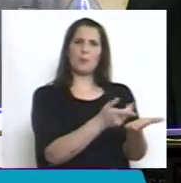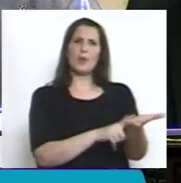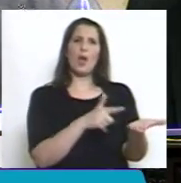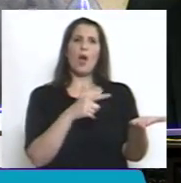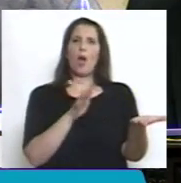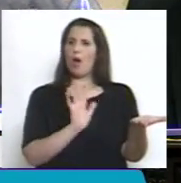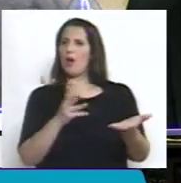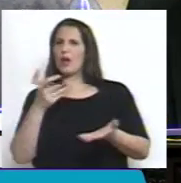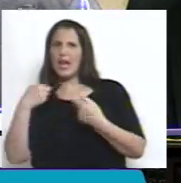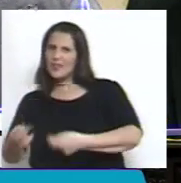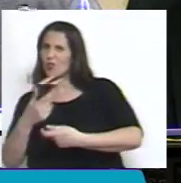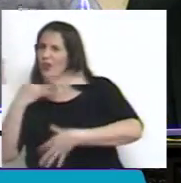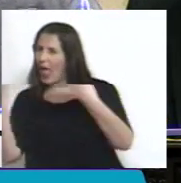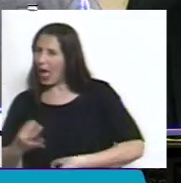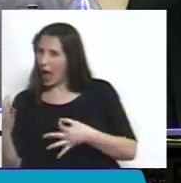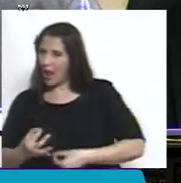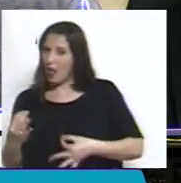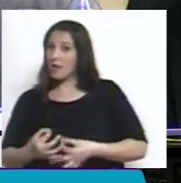efectivamente gastados